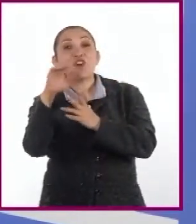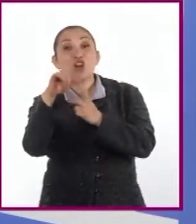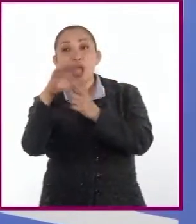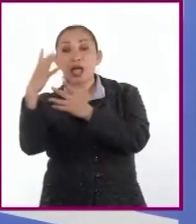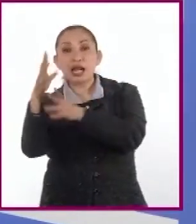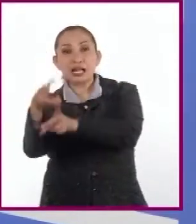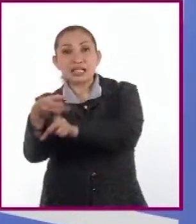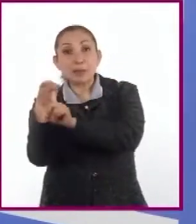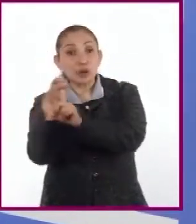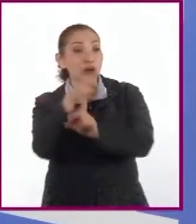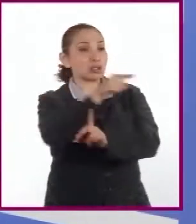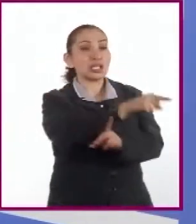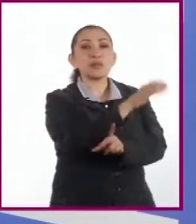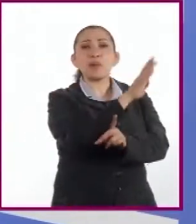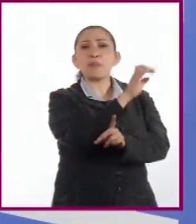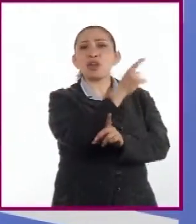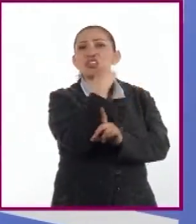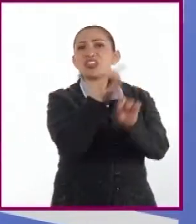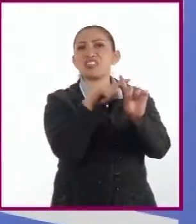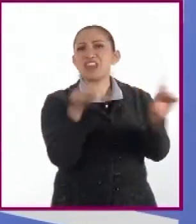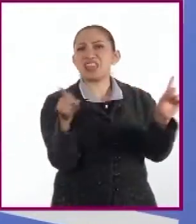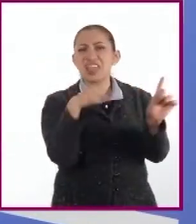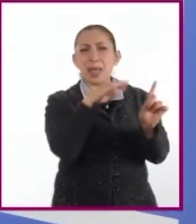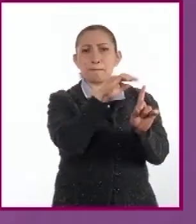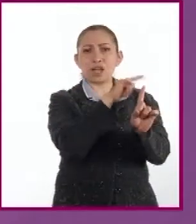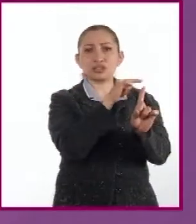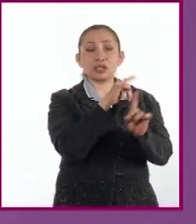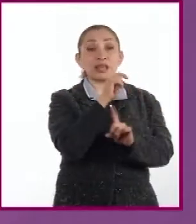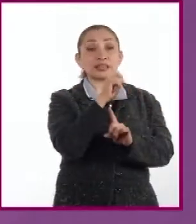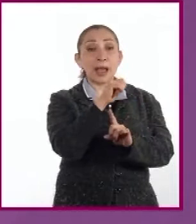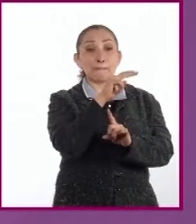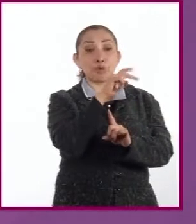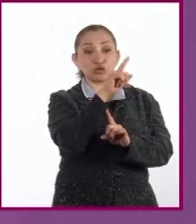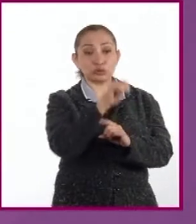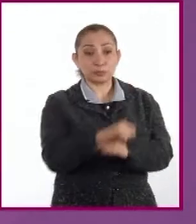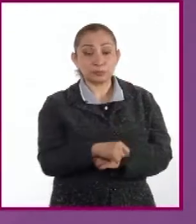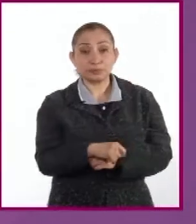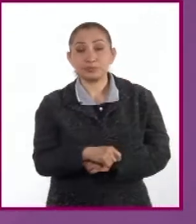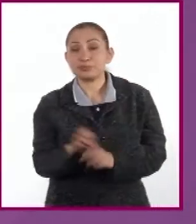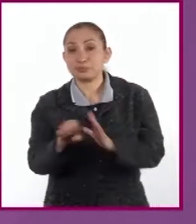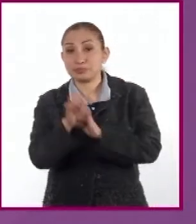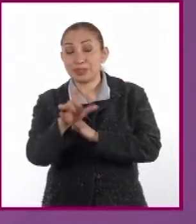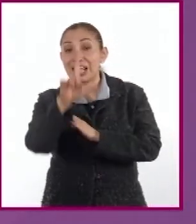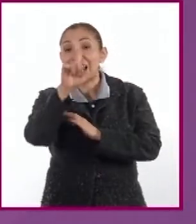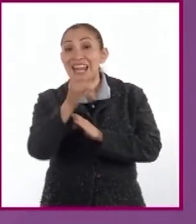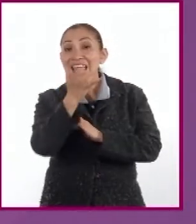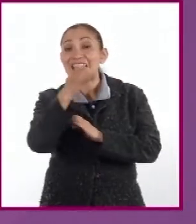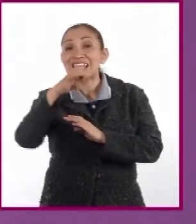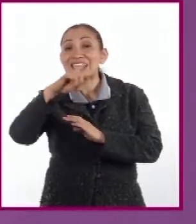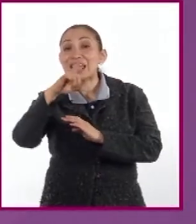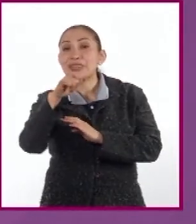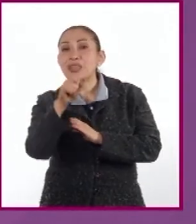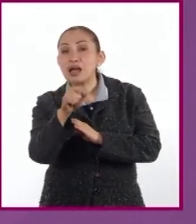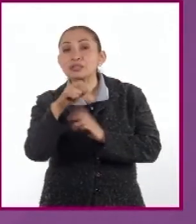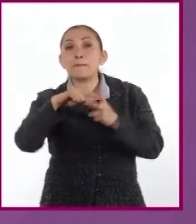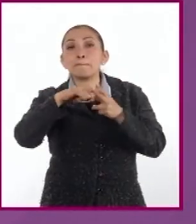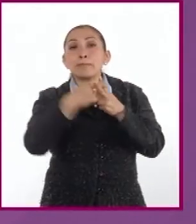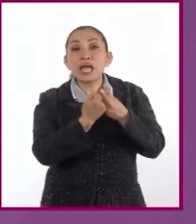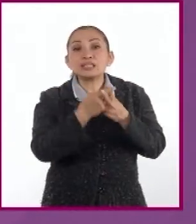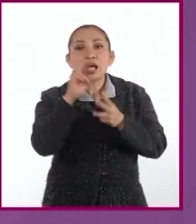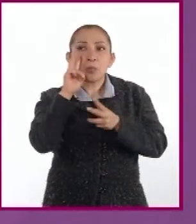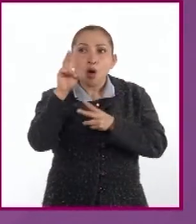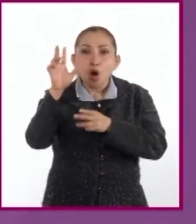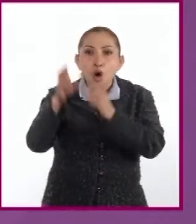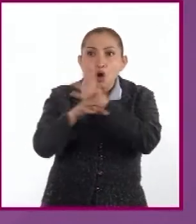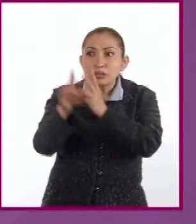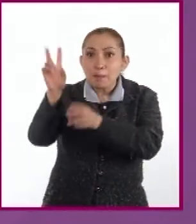babilonios, estas se explican a partir del mito del Tamuz. En el caso de las leyendas, estas nacen de un elemento